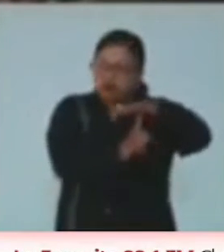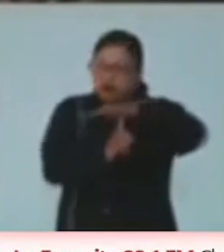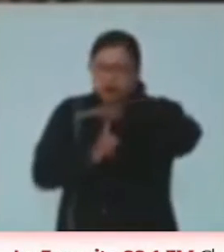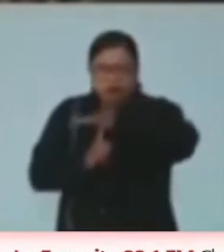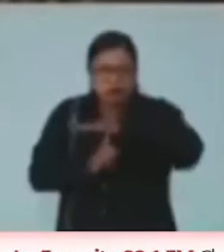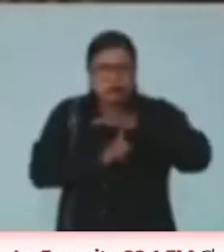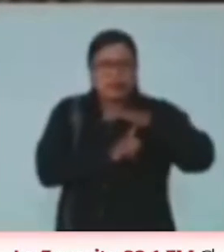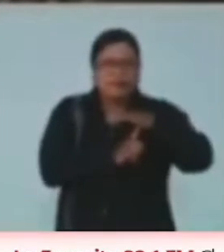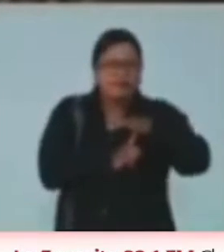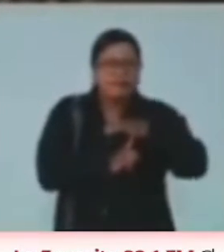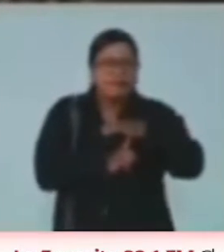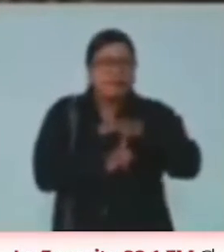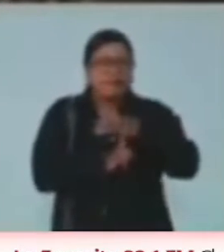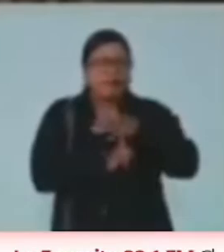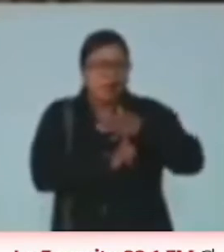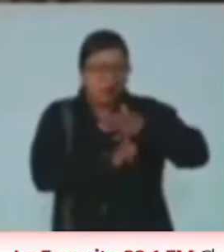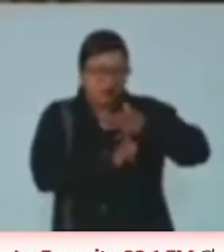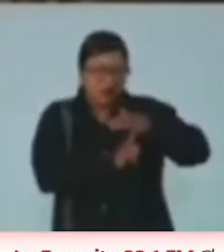en un helicóptero